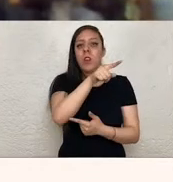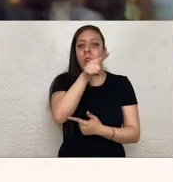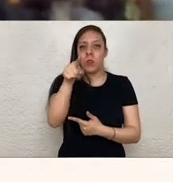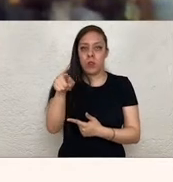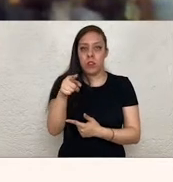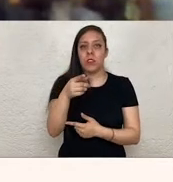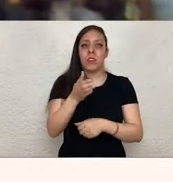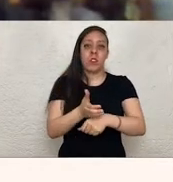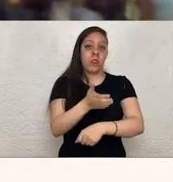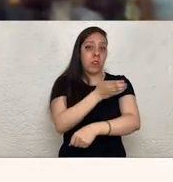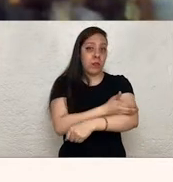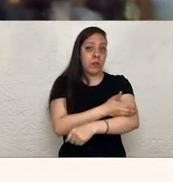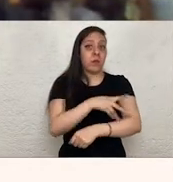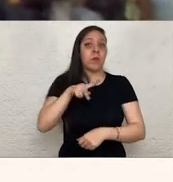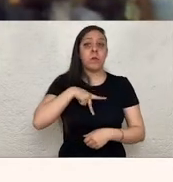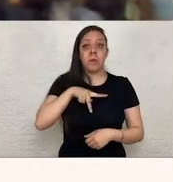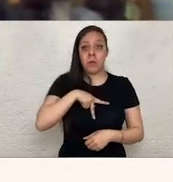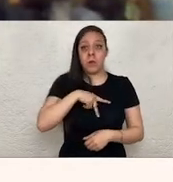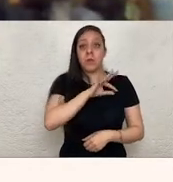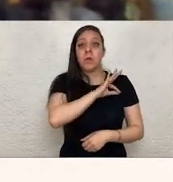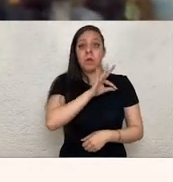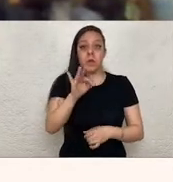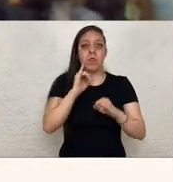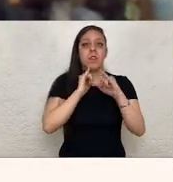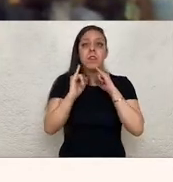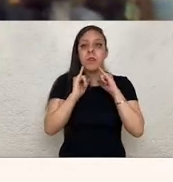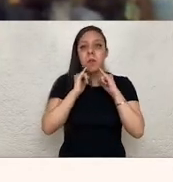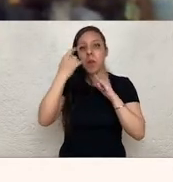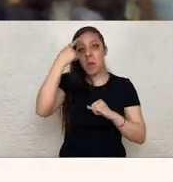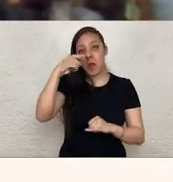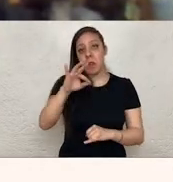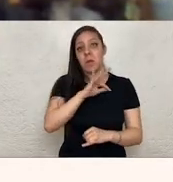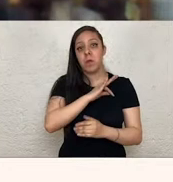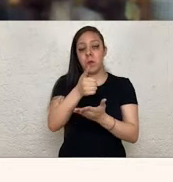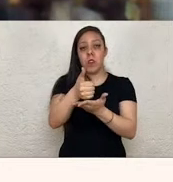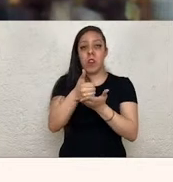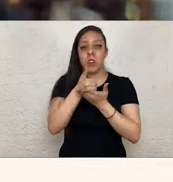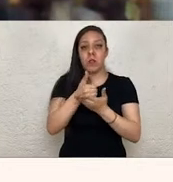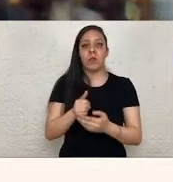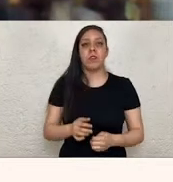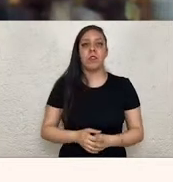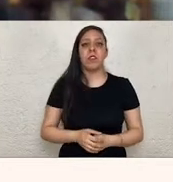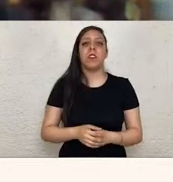mis colegas va a traducir, va a ayudarme. Okay.